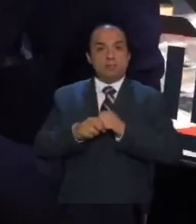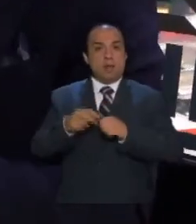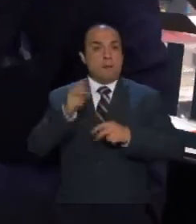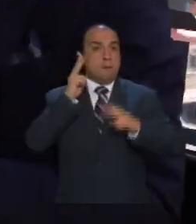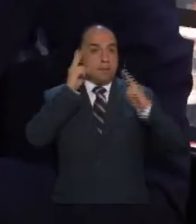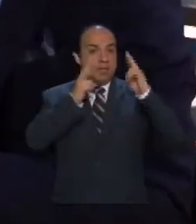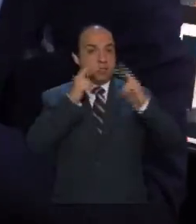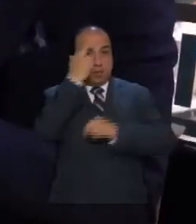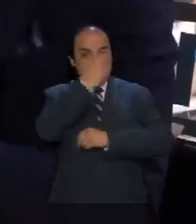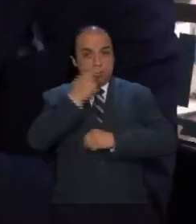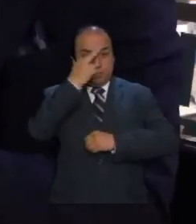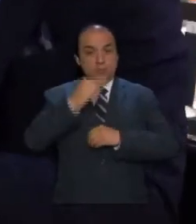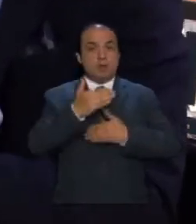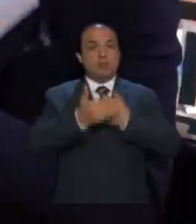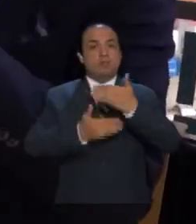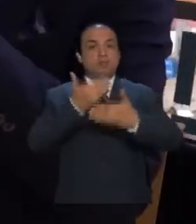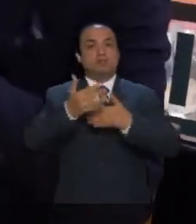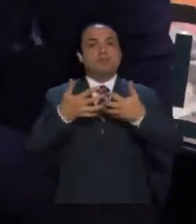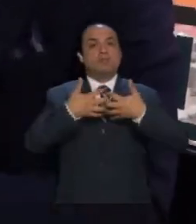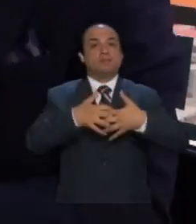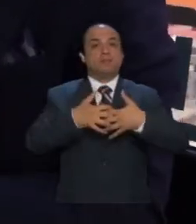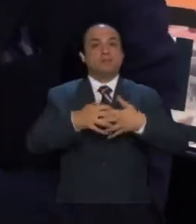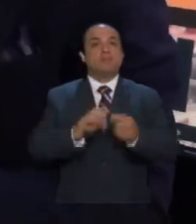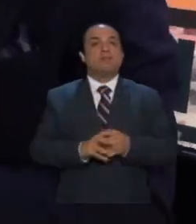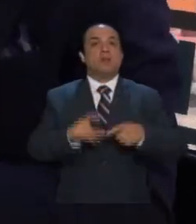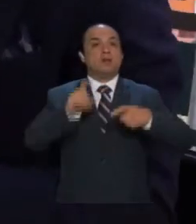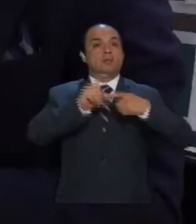de fabricación del sistema de la instalación,